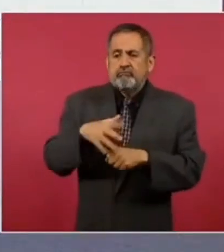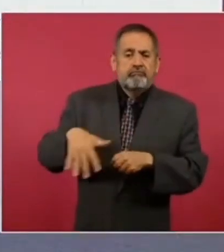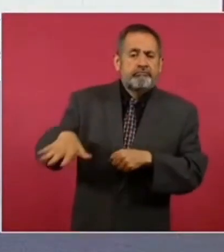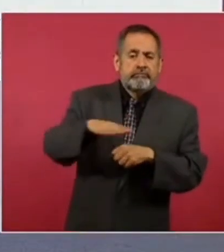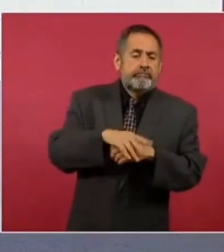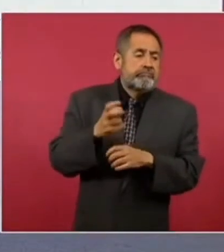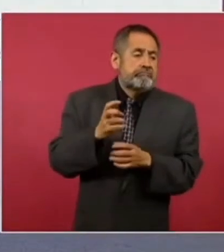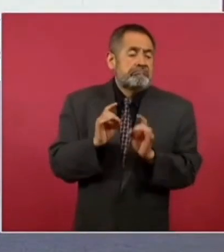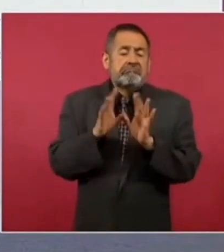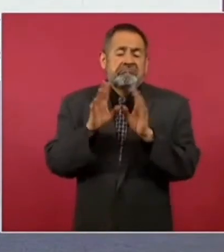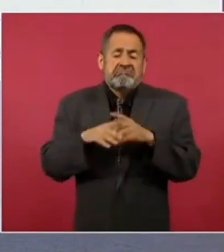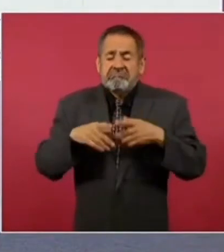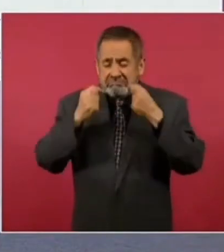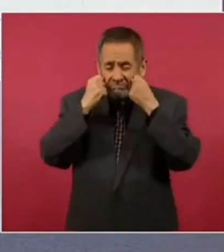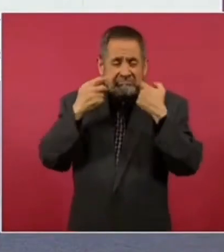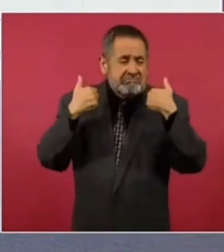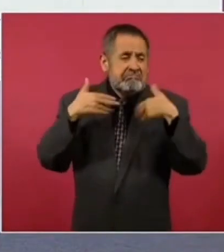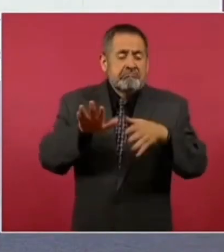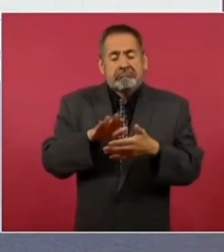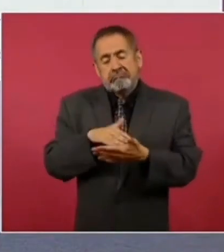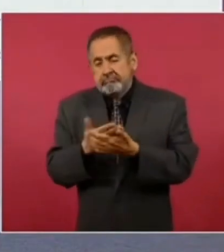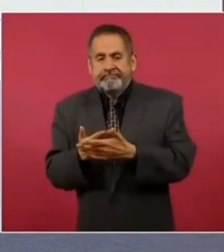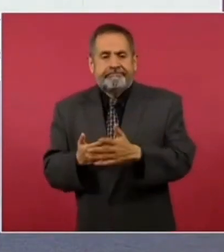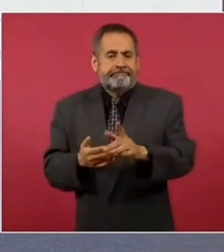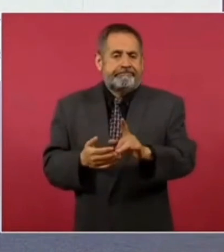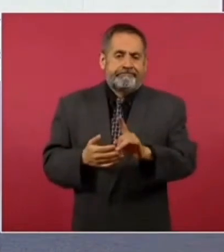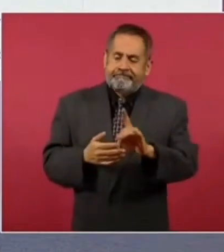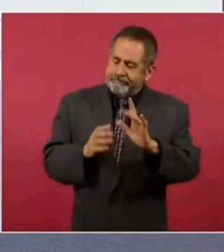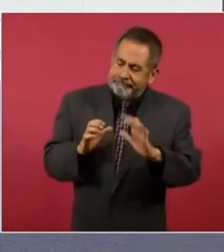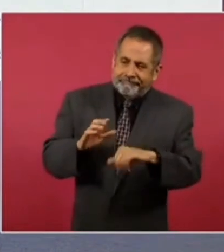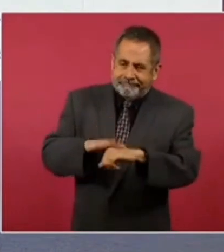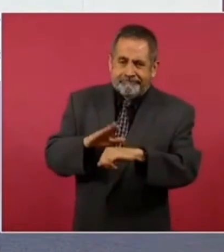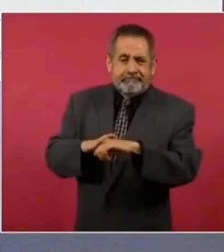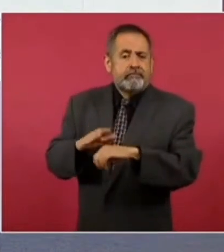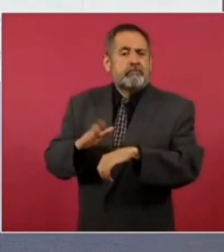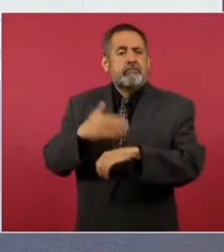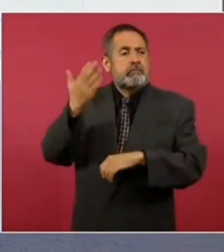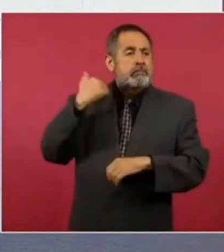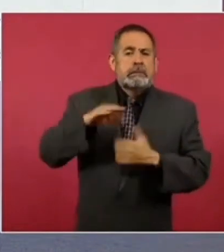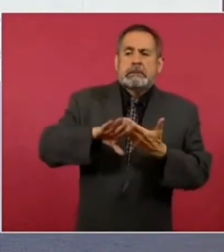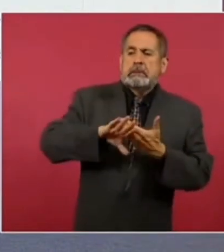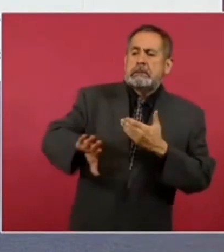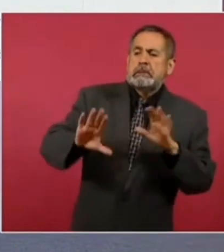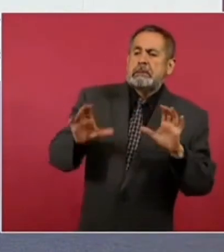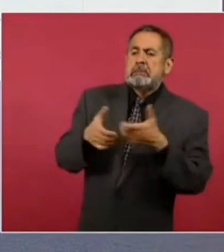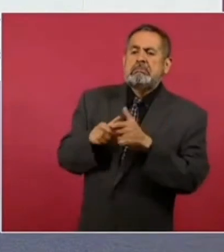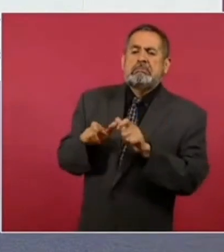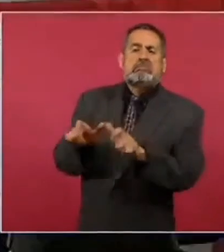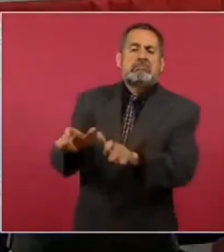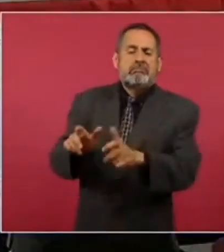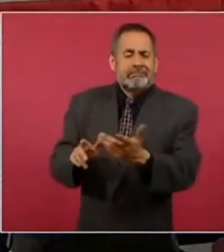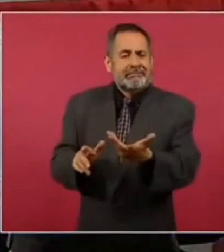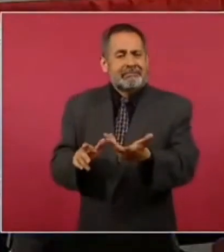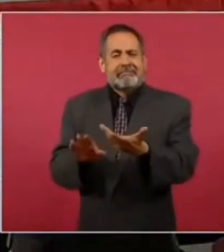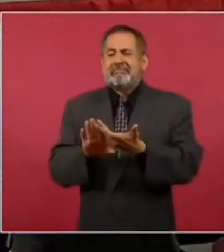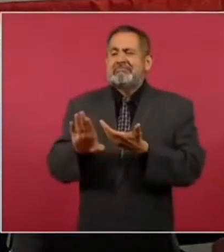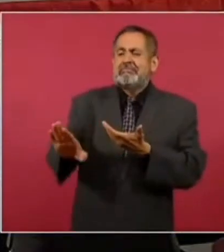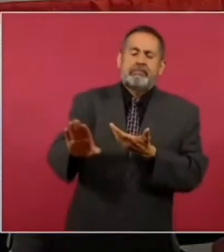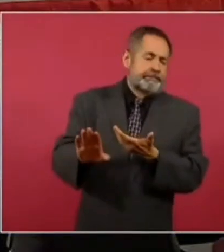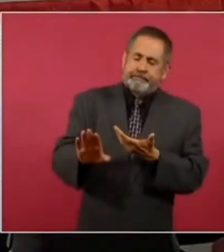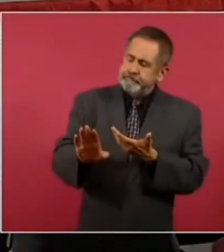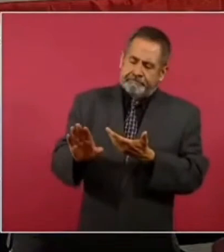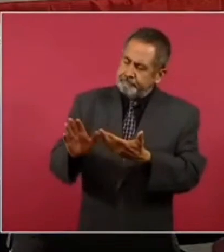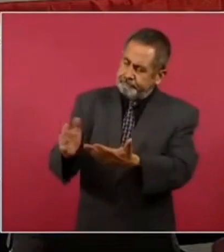términos de las instituciones de seguridad social, sino en una marginación de todo el aparato de bienestar social,